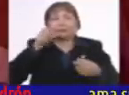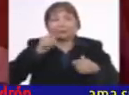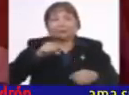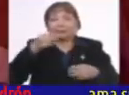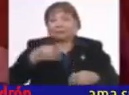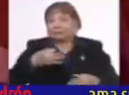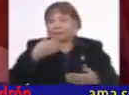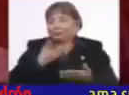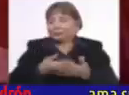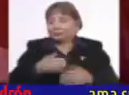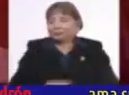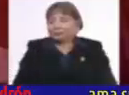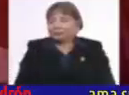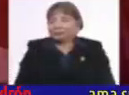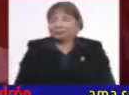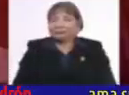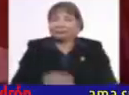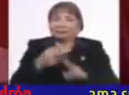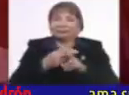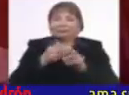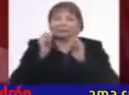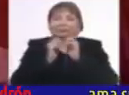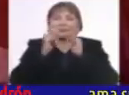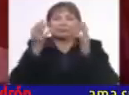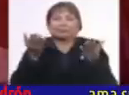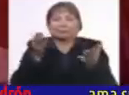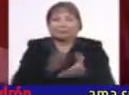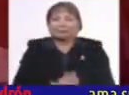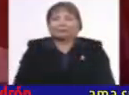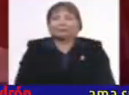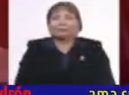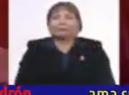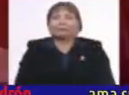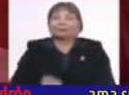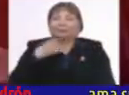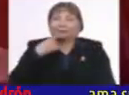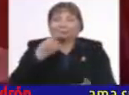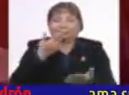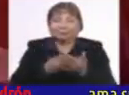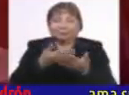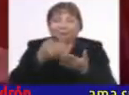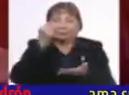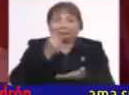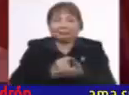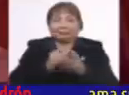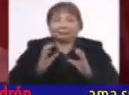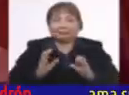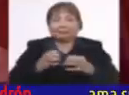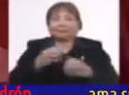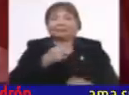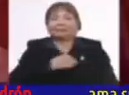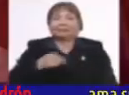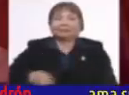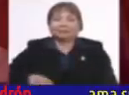es que a los pocos días de haber asumido y eso debe estar en actas del consejo de ministros